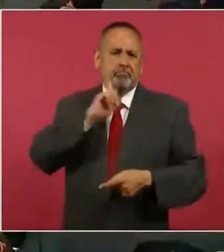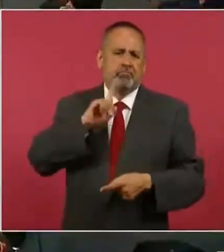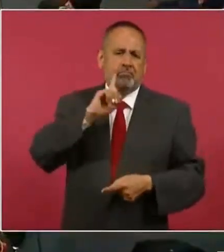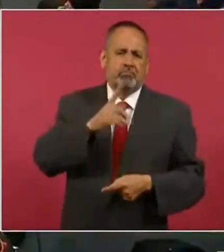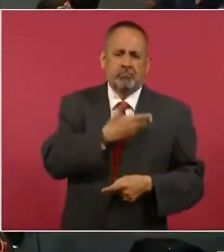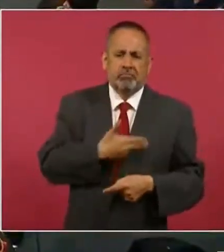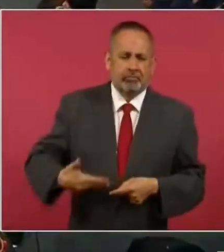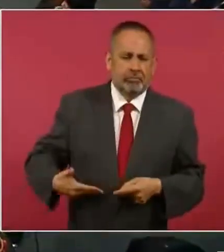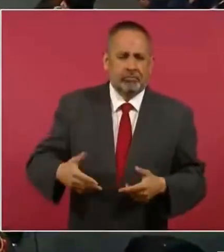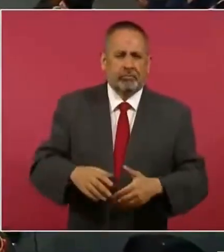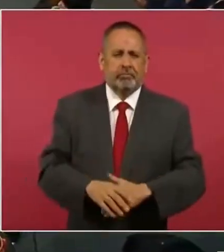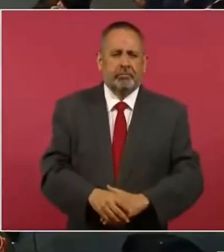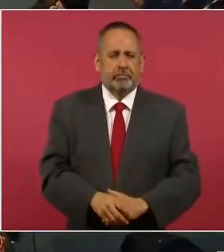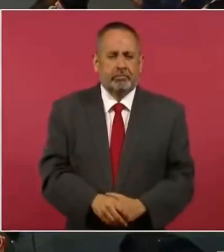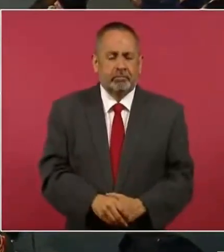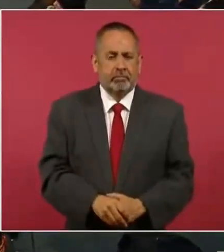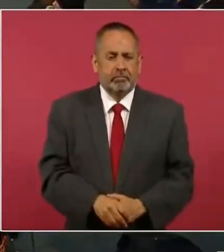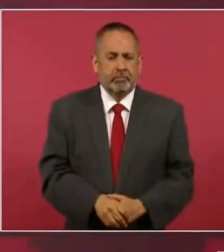Gracias.